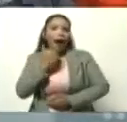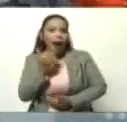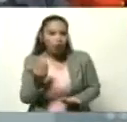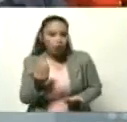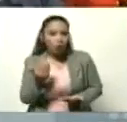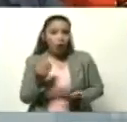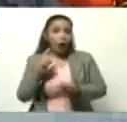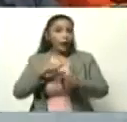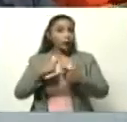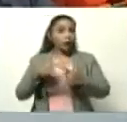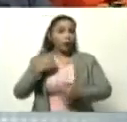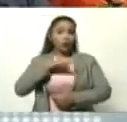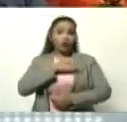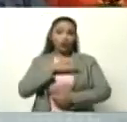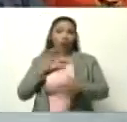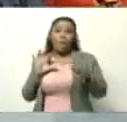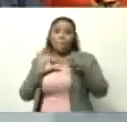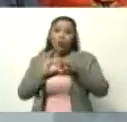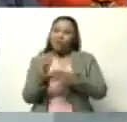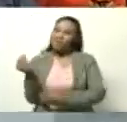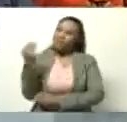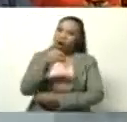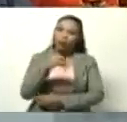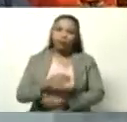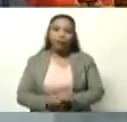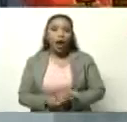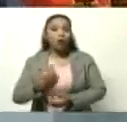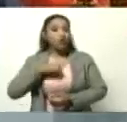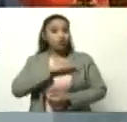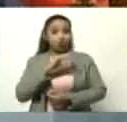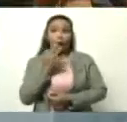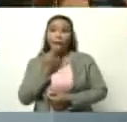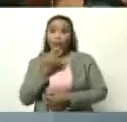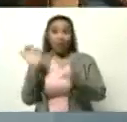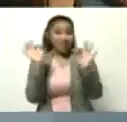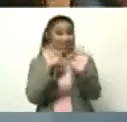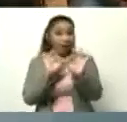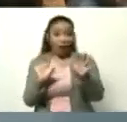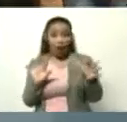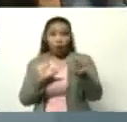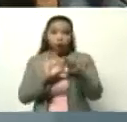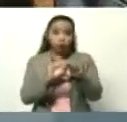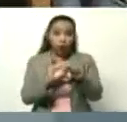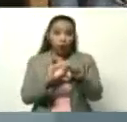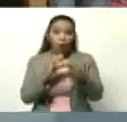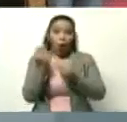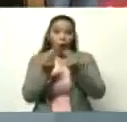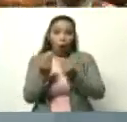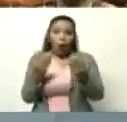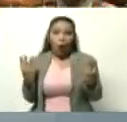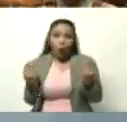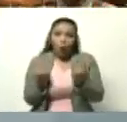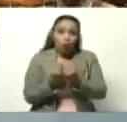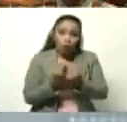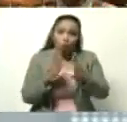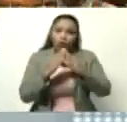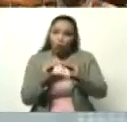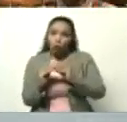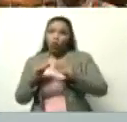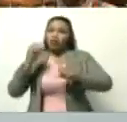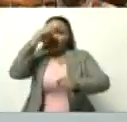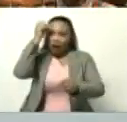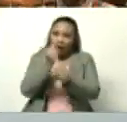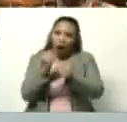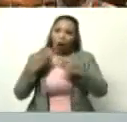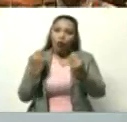también nosotros unamos más si nosotros no nos unimos y el que llamamos la izquierda que parece haber sido una entelequia